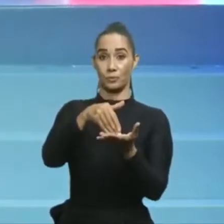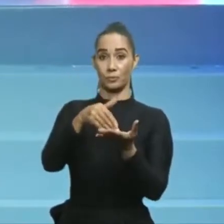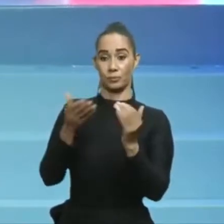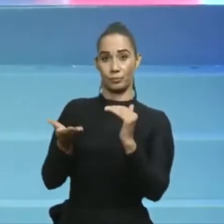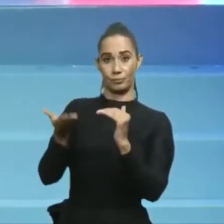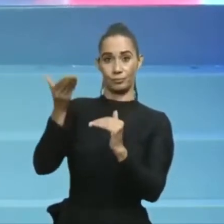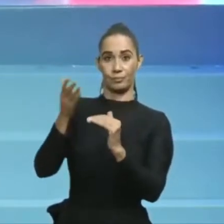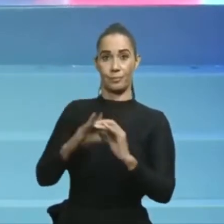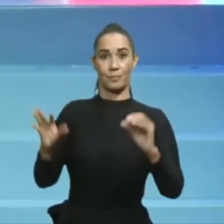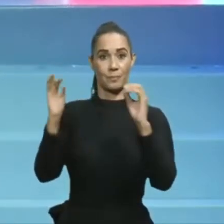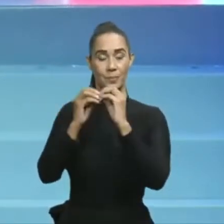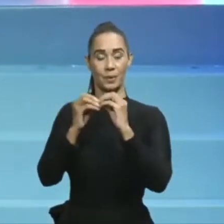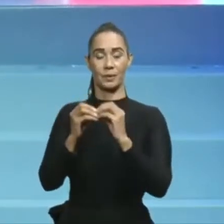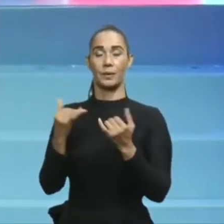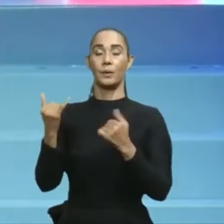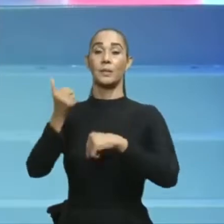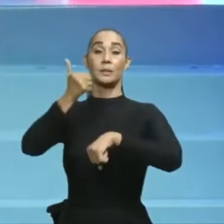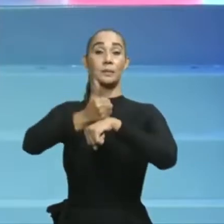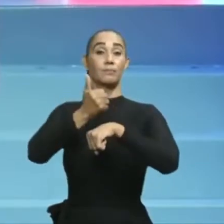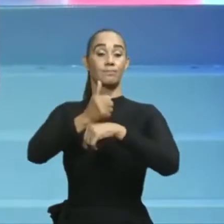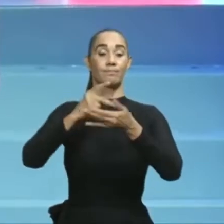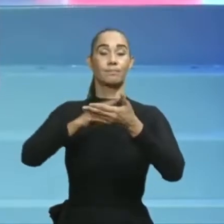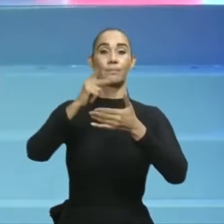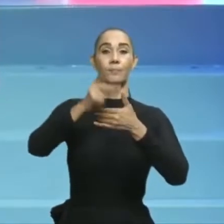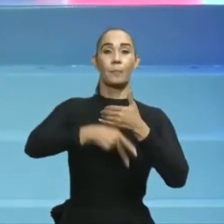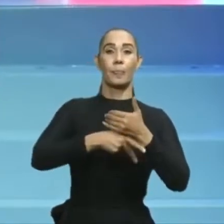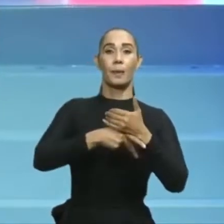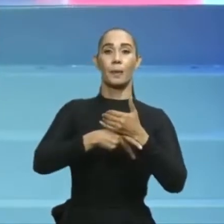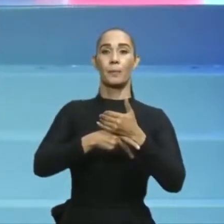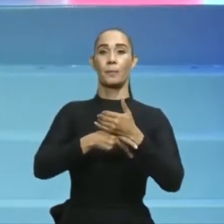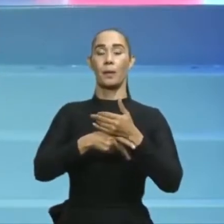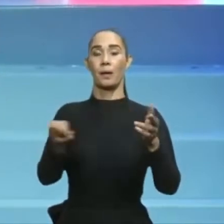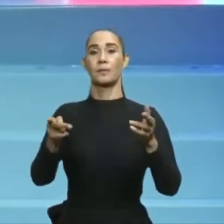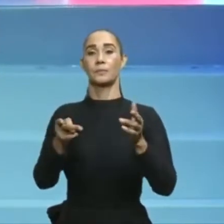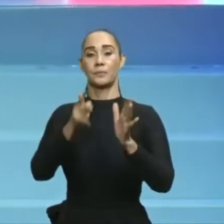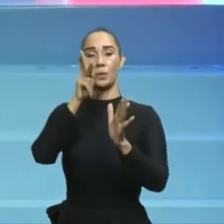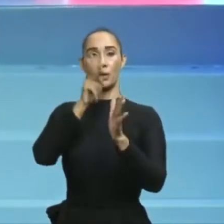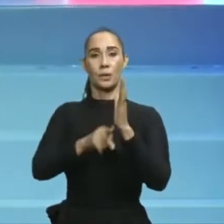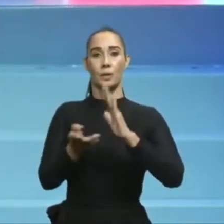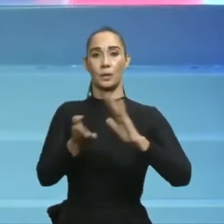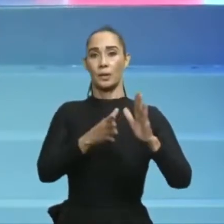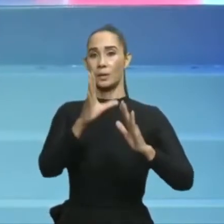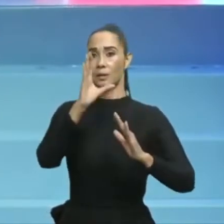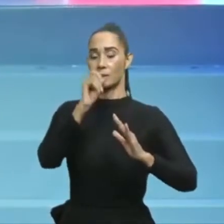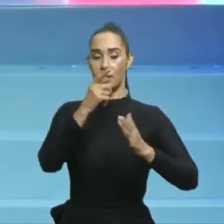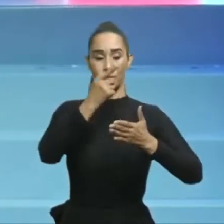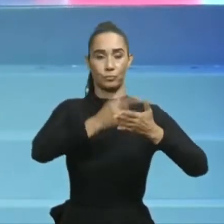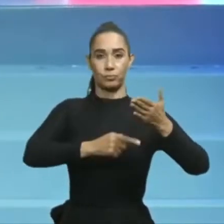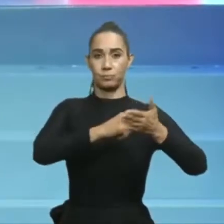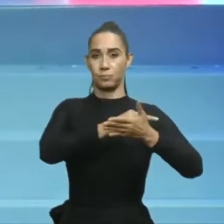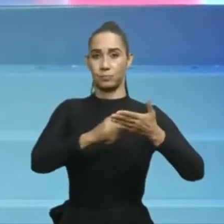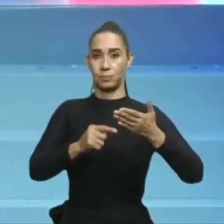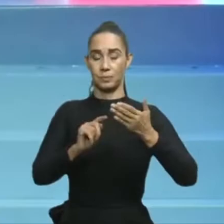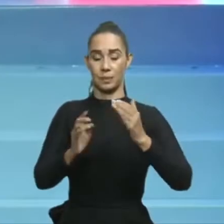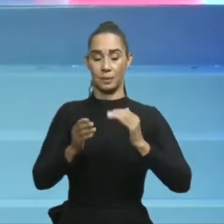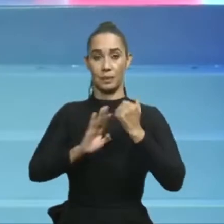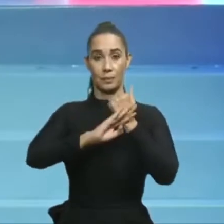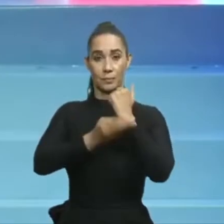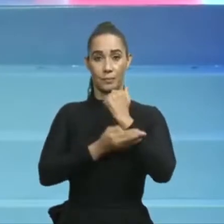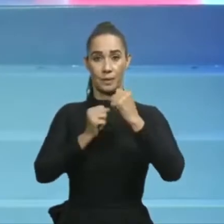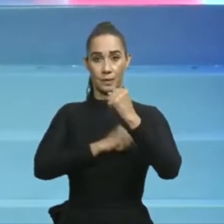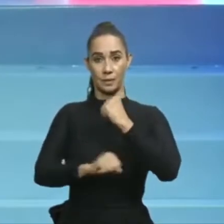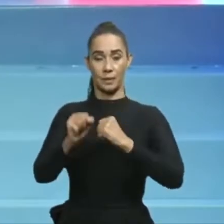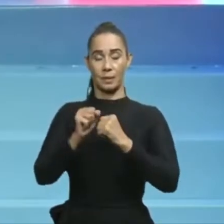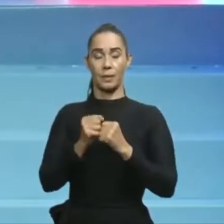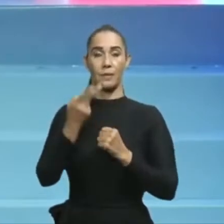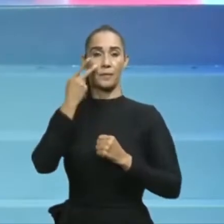también hemos implantado el plan tolerancia cero a la mortalidad materna alcanzando una reducción de madres